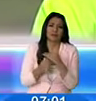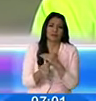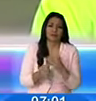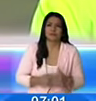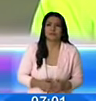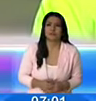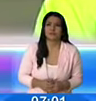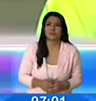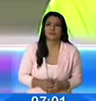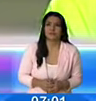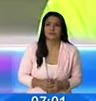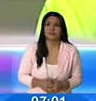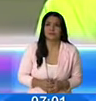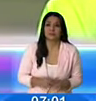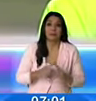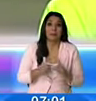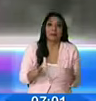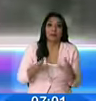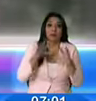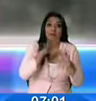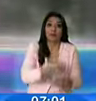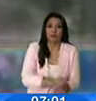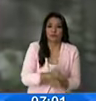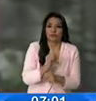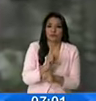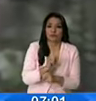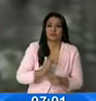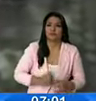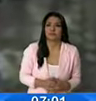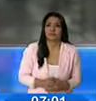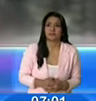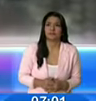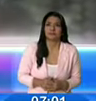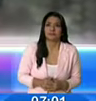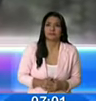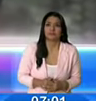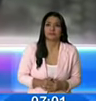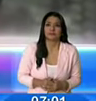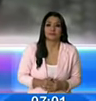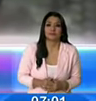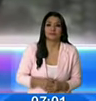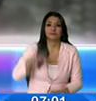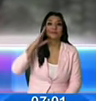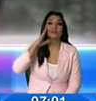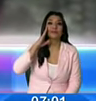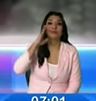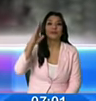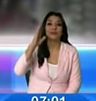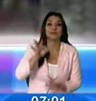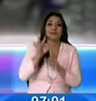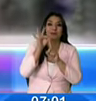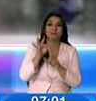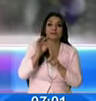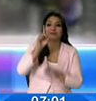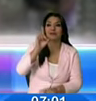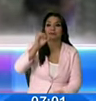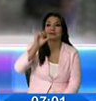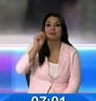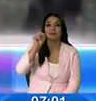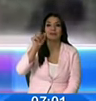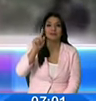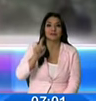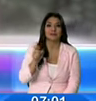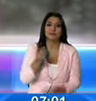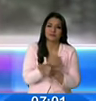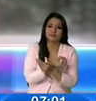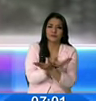menor. En este caso no hubo la intención de secuestro. Sin embargo, el titular de la Dirección Nacional de Delitos contra la Vida, Muertes Violentas y Extorsión recordó a